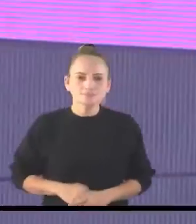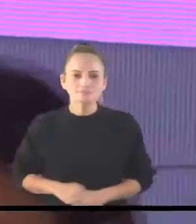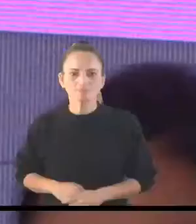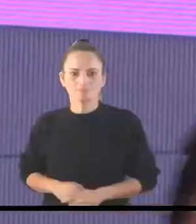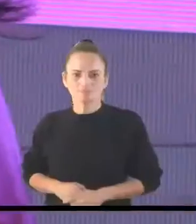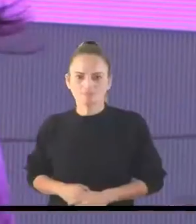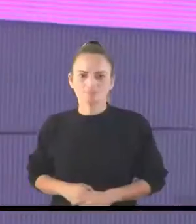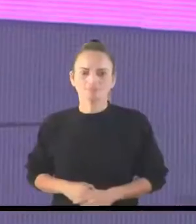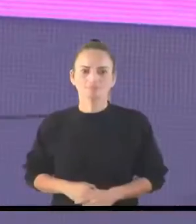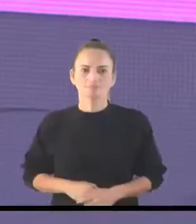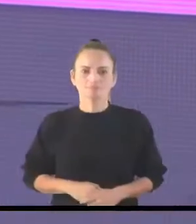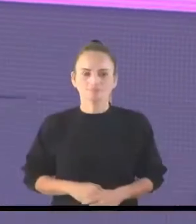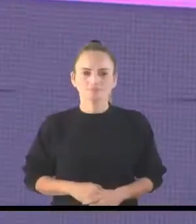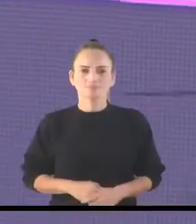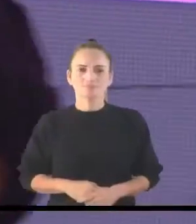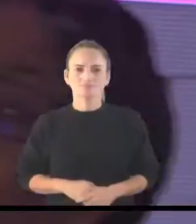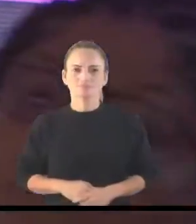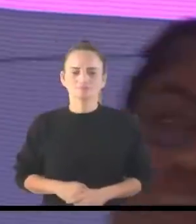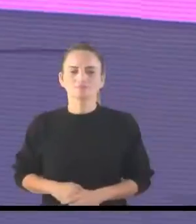¡Ay,